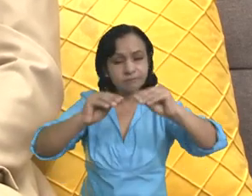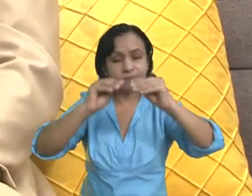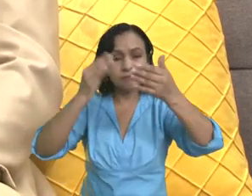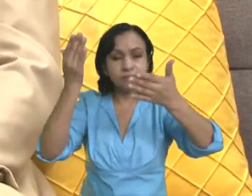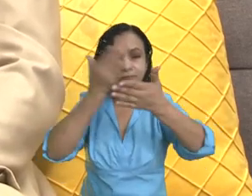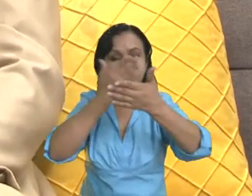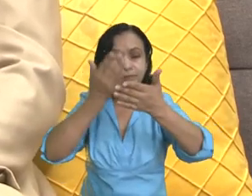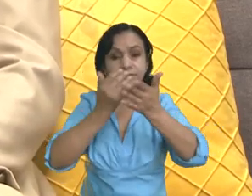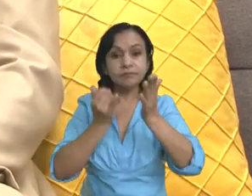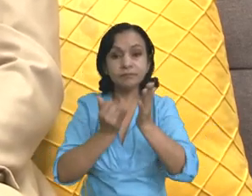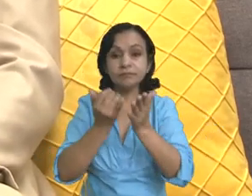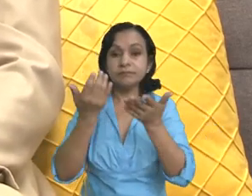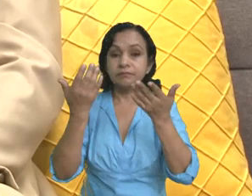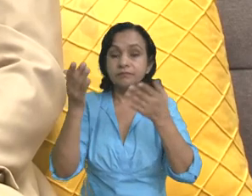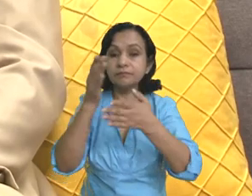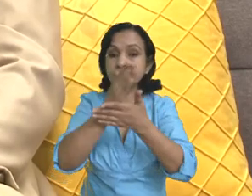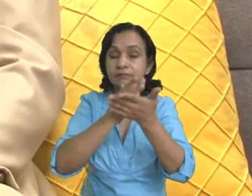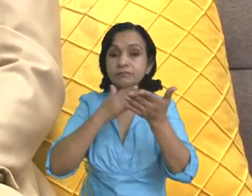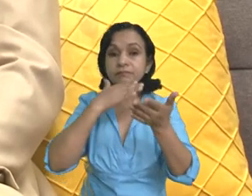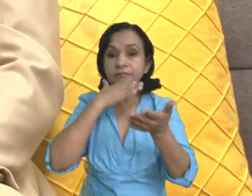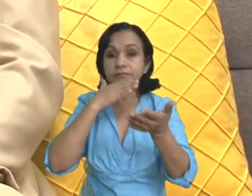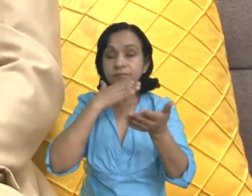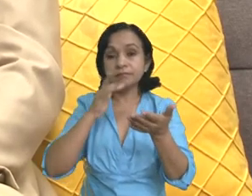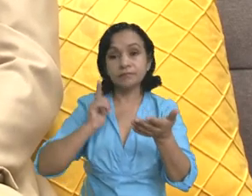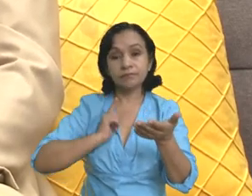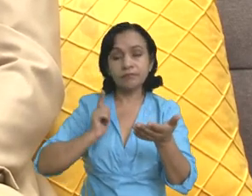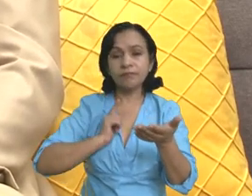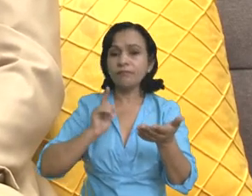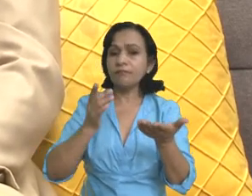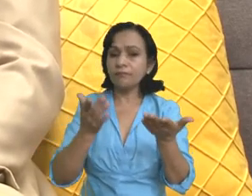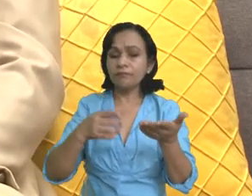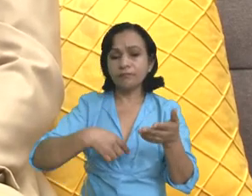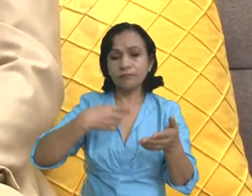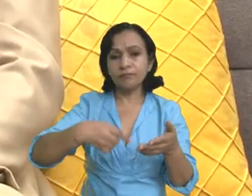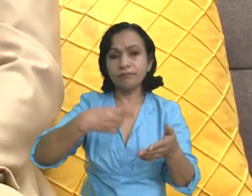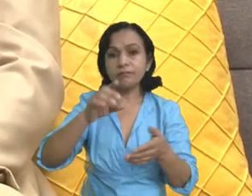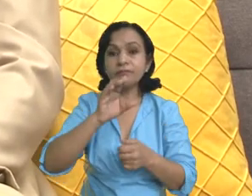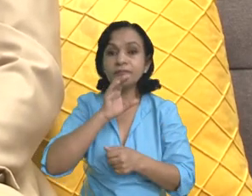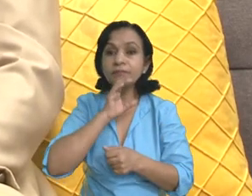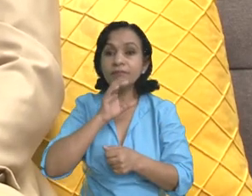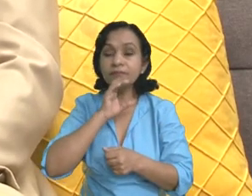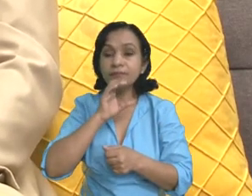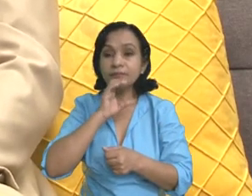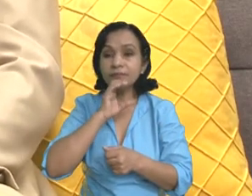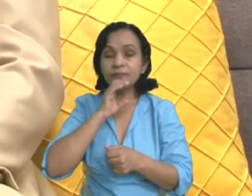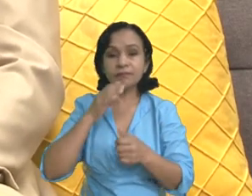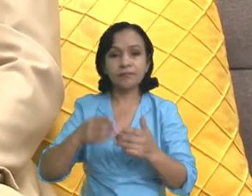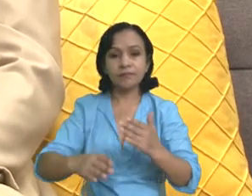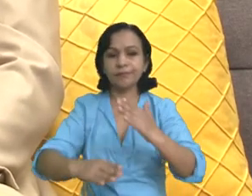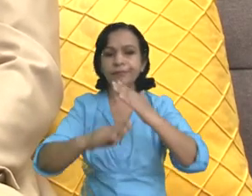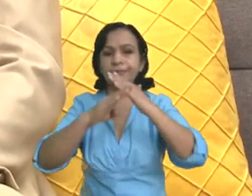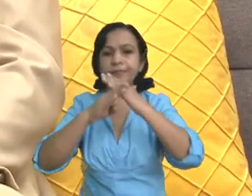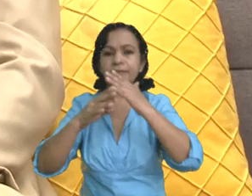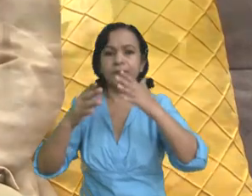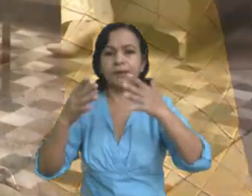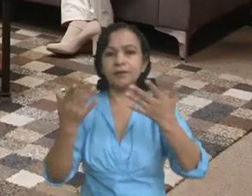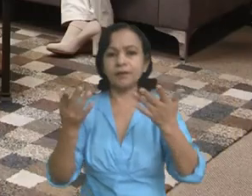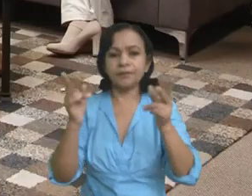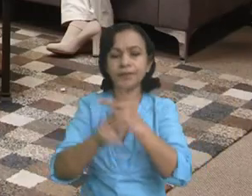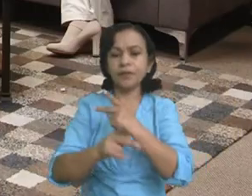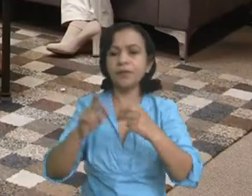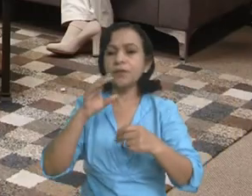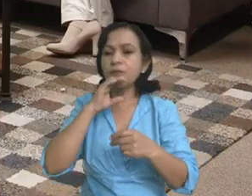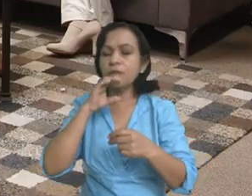como usted decía, de las adversidades que nos abaten todos los días, sobre todo un bloqueo criminal